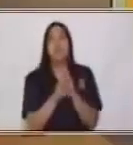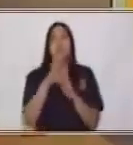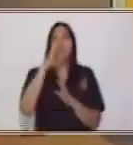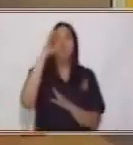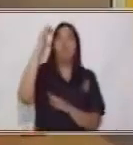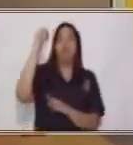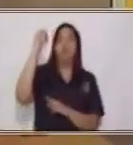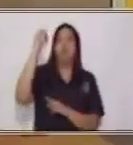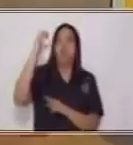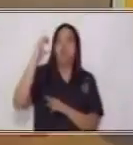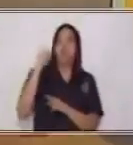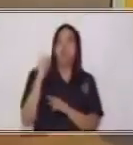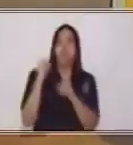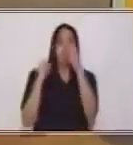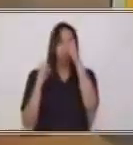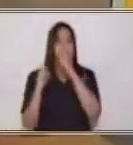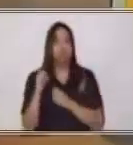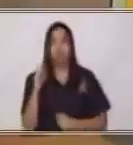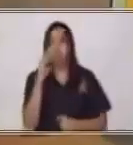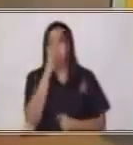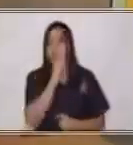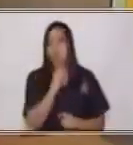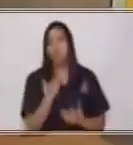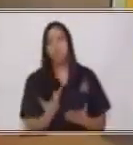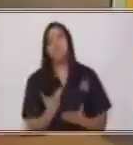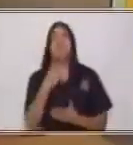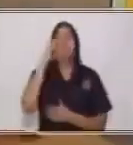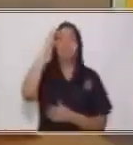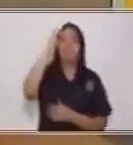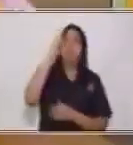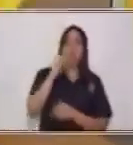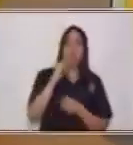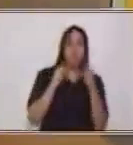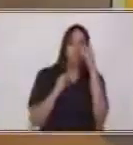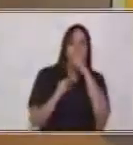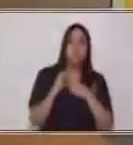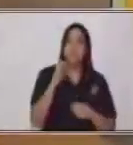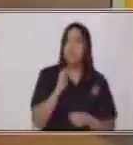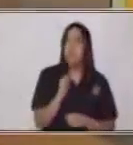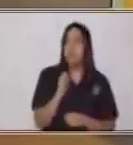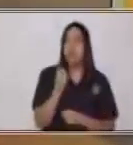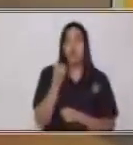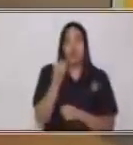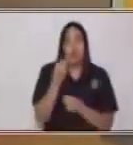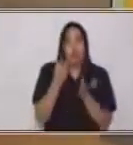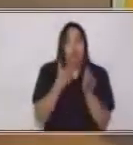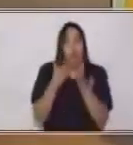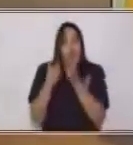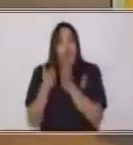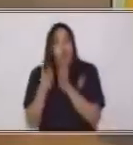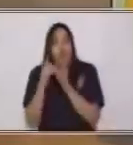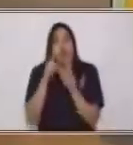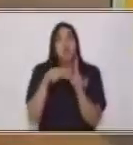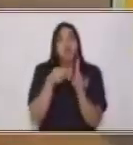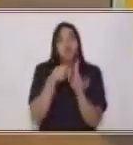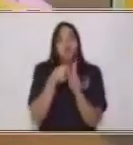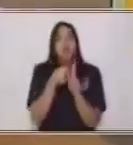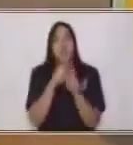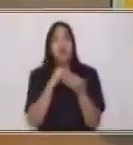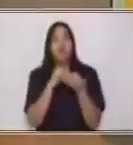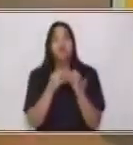0, 0. 0 más 0, 0. Luego, cuando estamos sumando